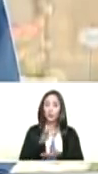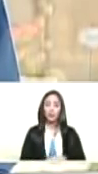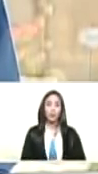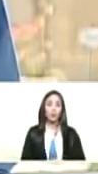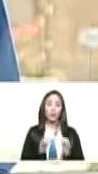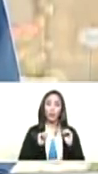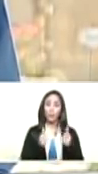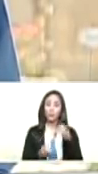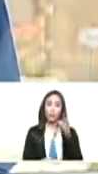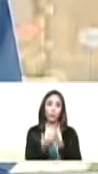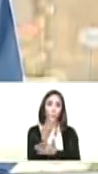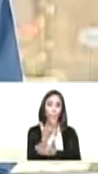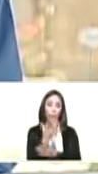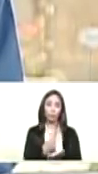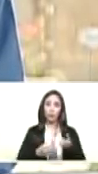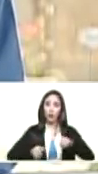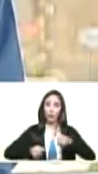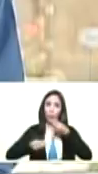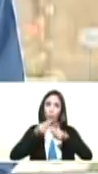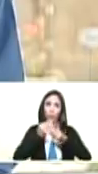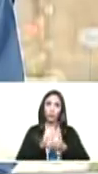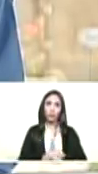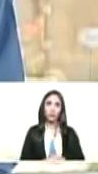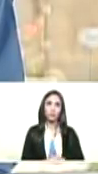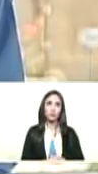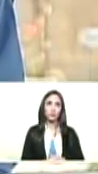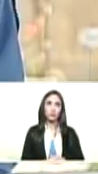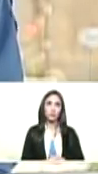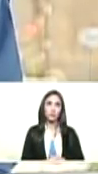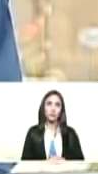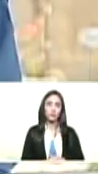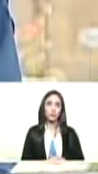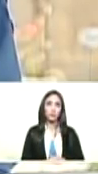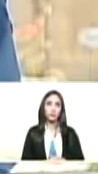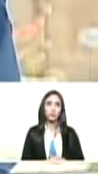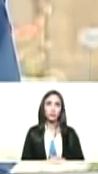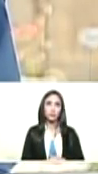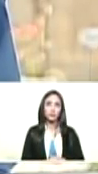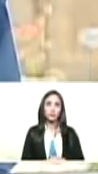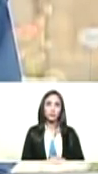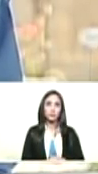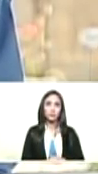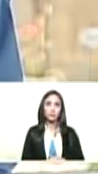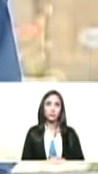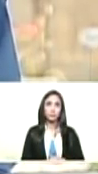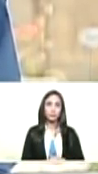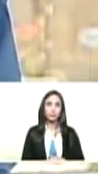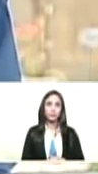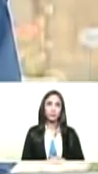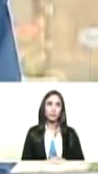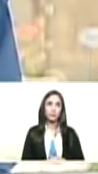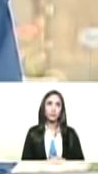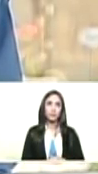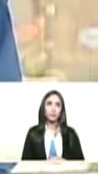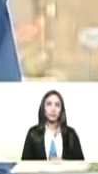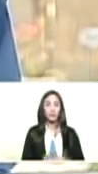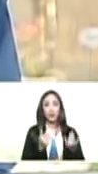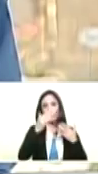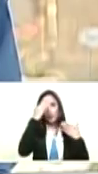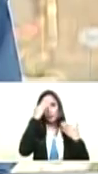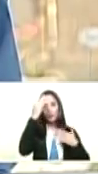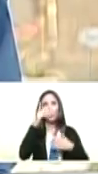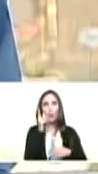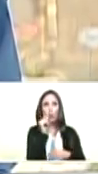que fundamos los comités locales de abastecimiento y producción. Camarada, Julio León Heredia, dame un saludo, pues, en